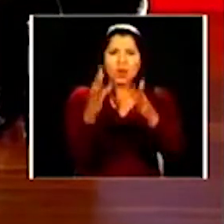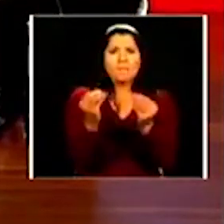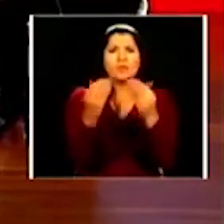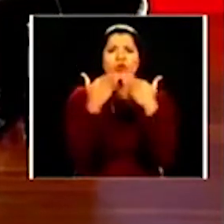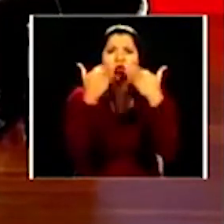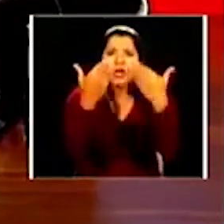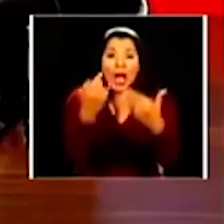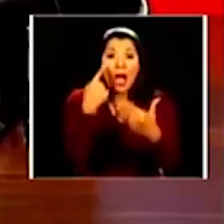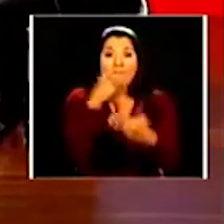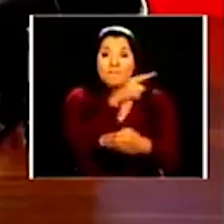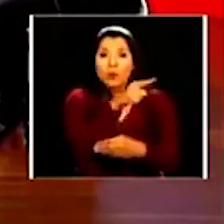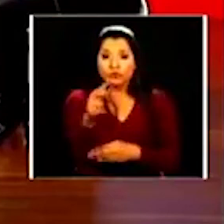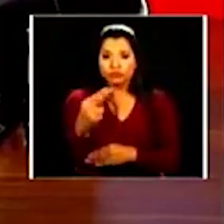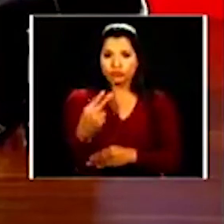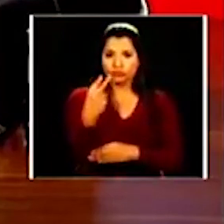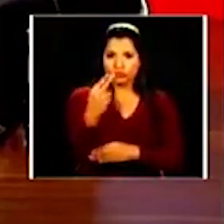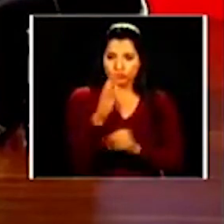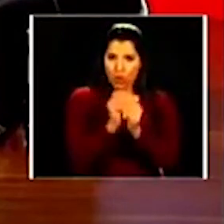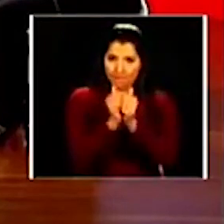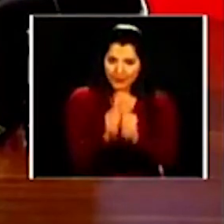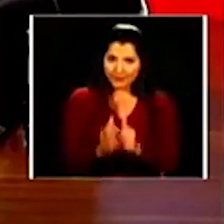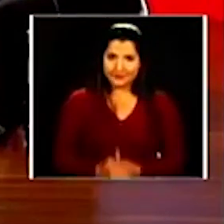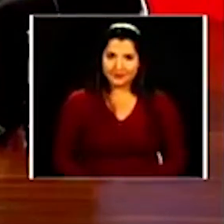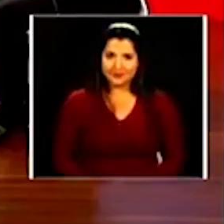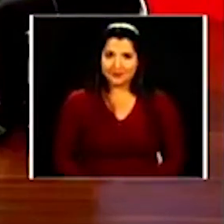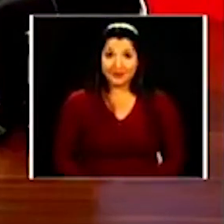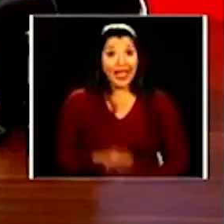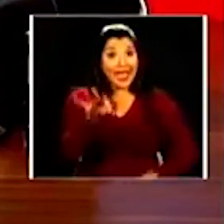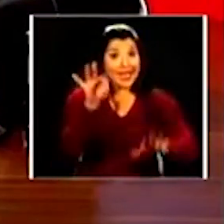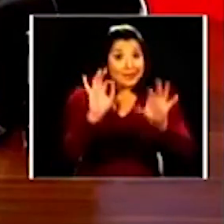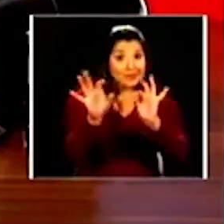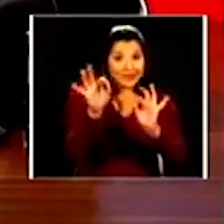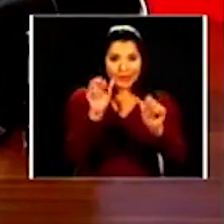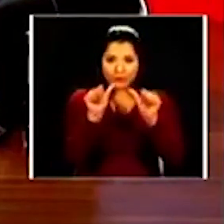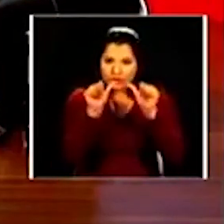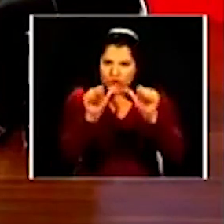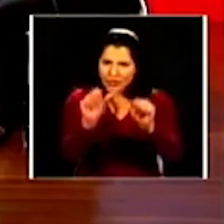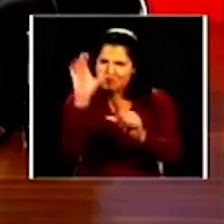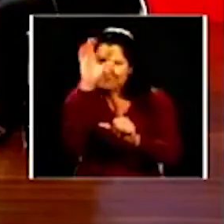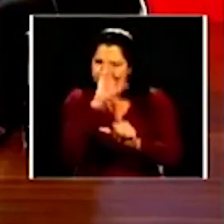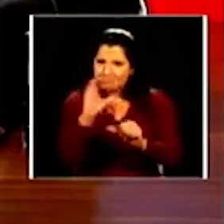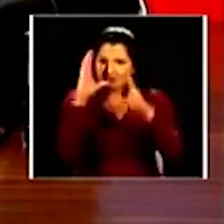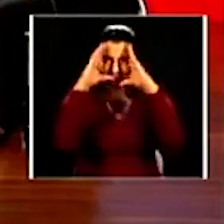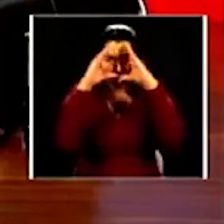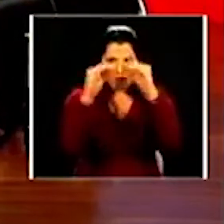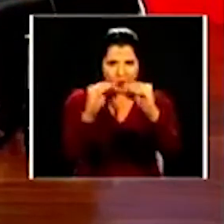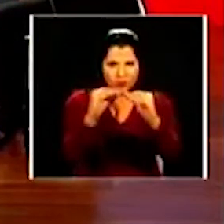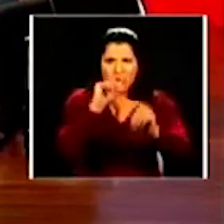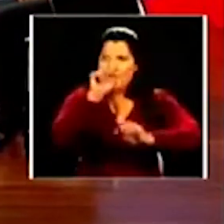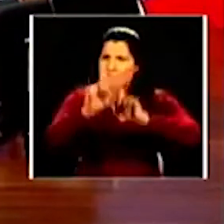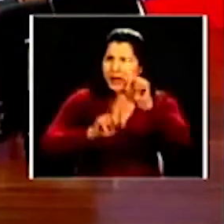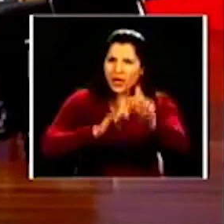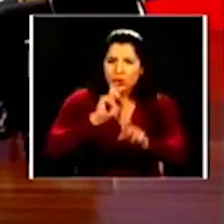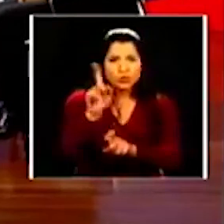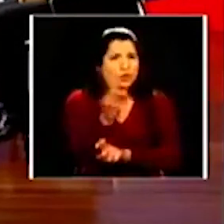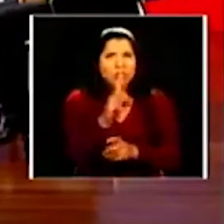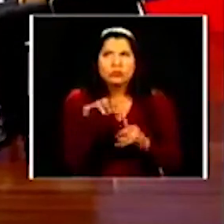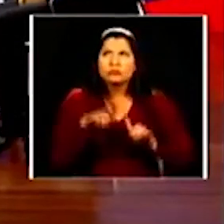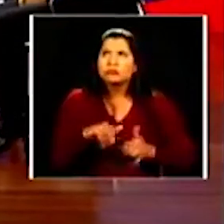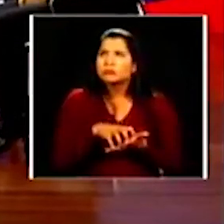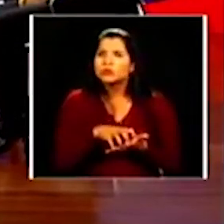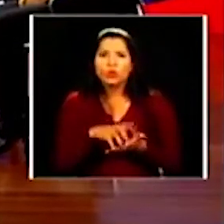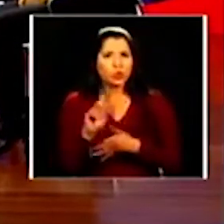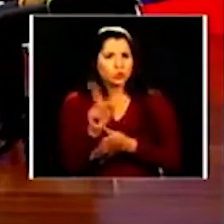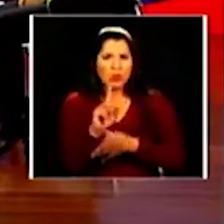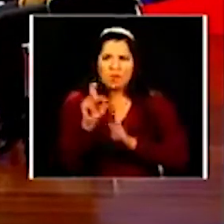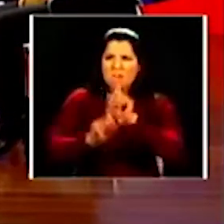habernos distinguido con su compañía. Les invitamos a seguir informándose. Pregunte, no se quede con las dudas, pregunte